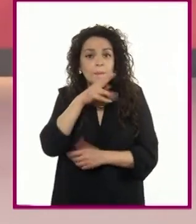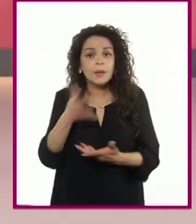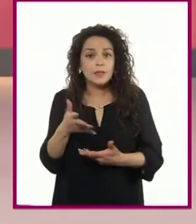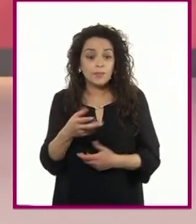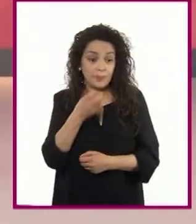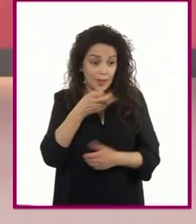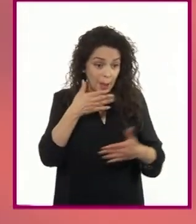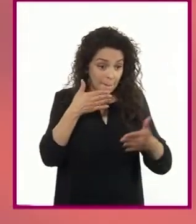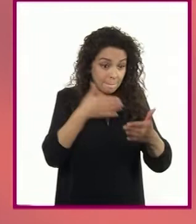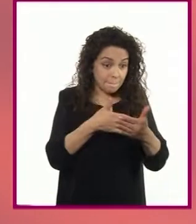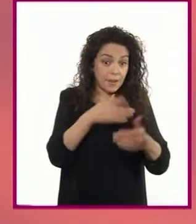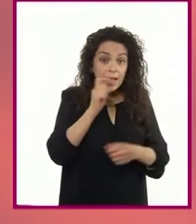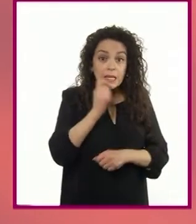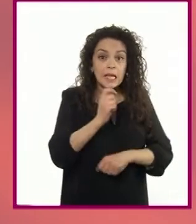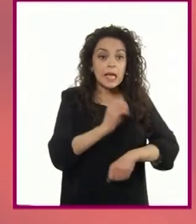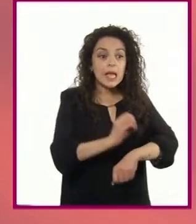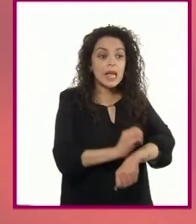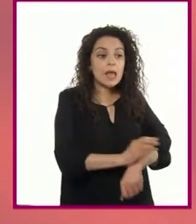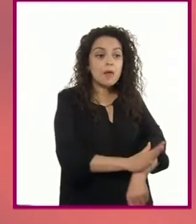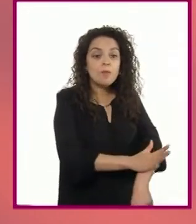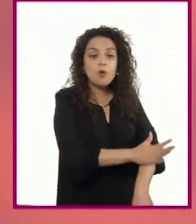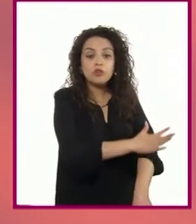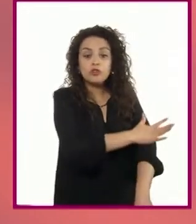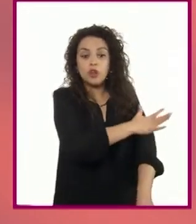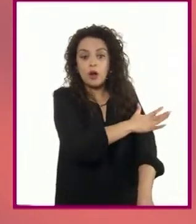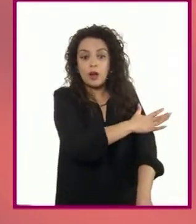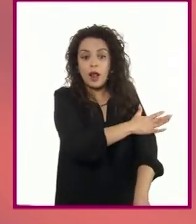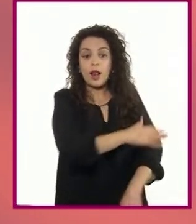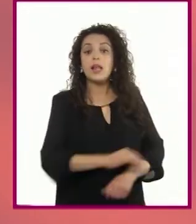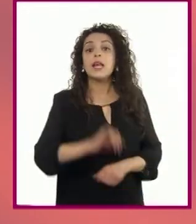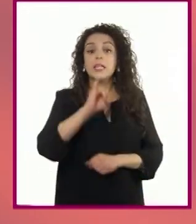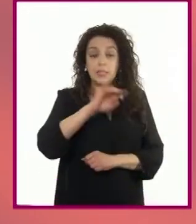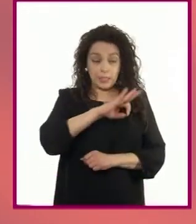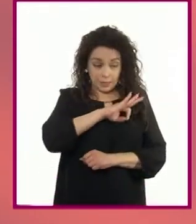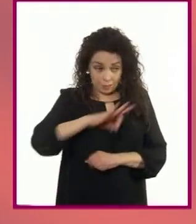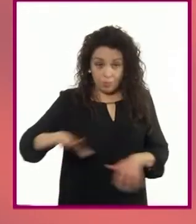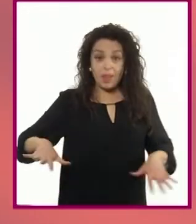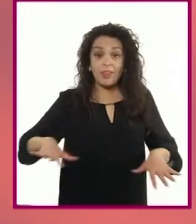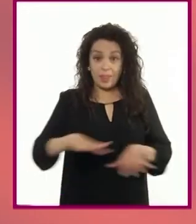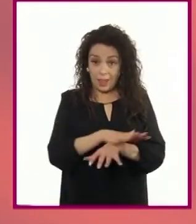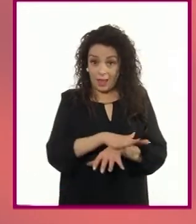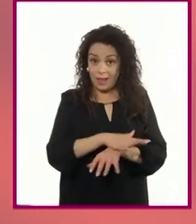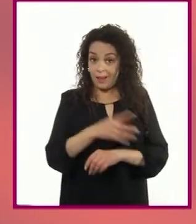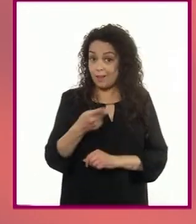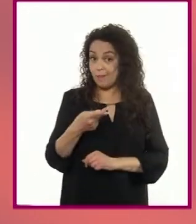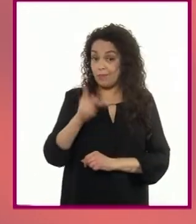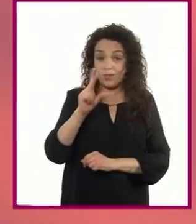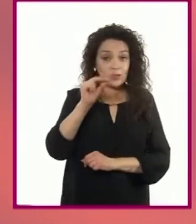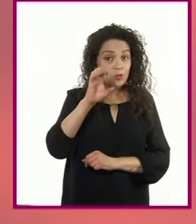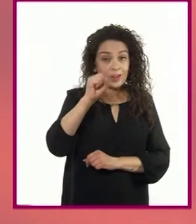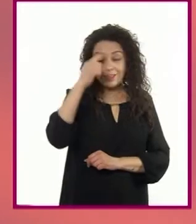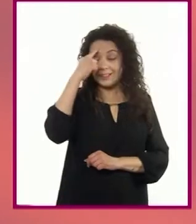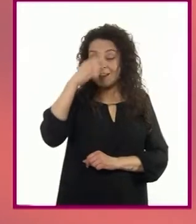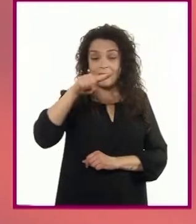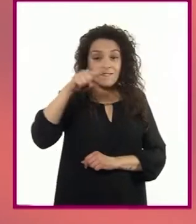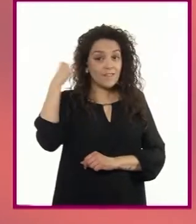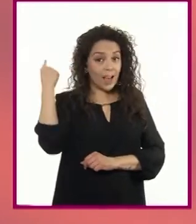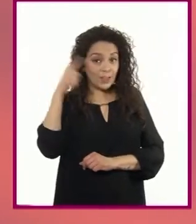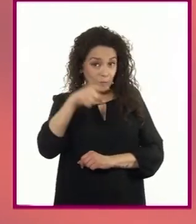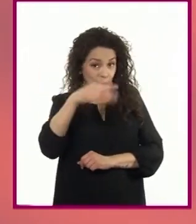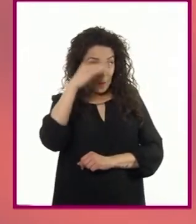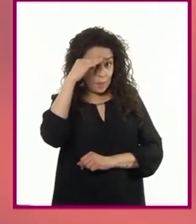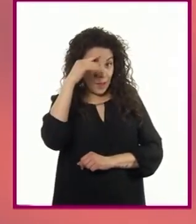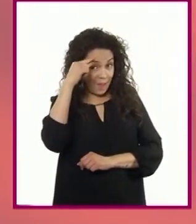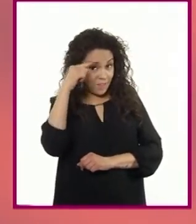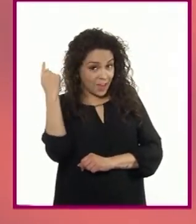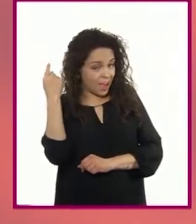barrera emocional. Y aunque sí se puede cambiar, sin embargo, no es tan fácil, ya que tiene que ver con